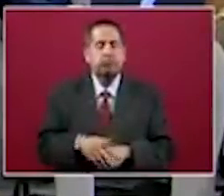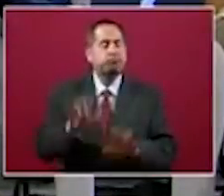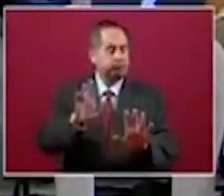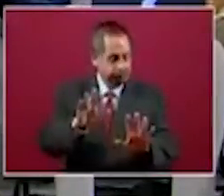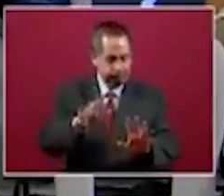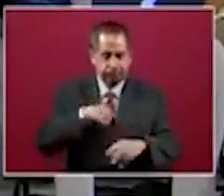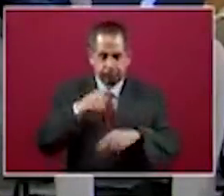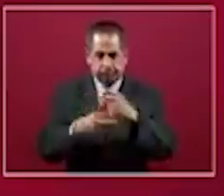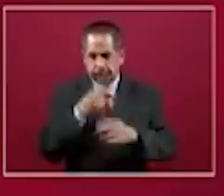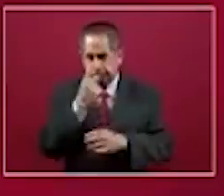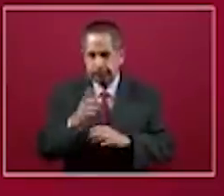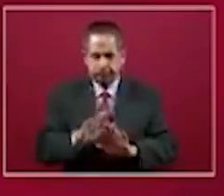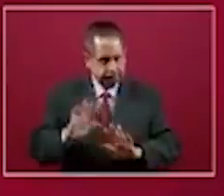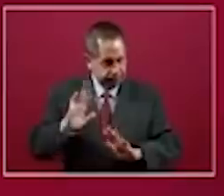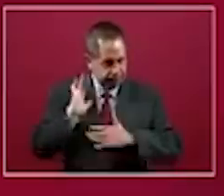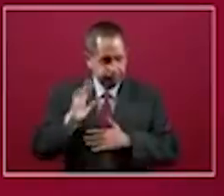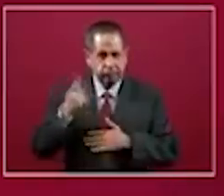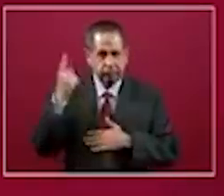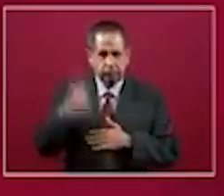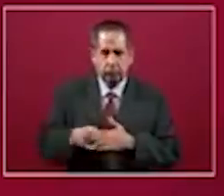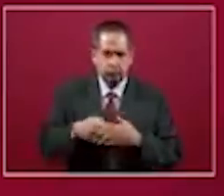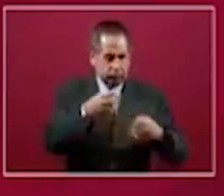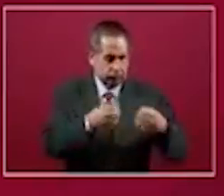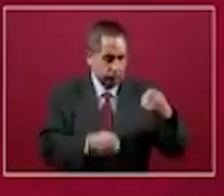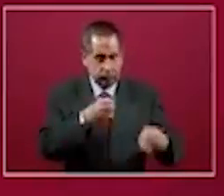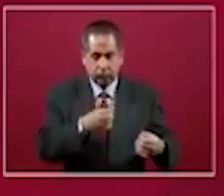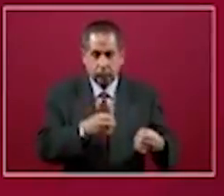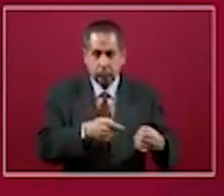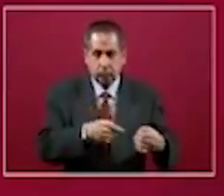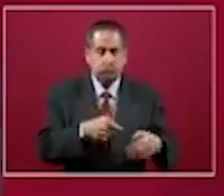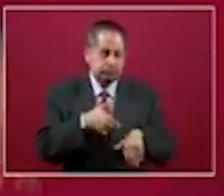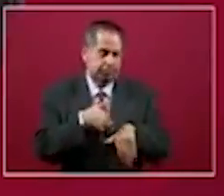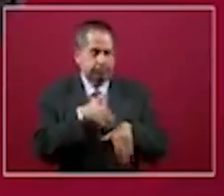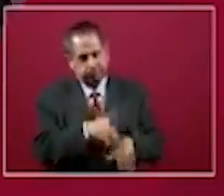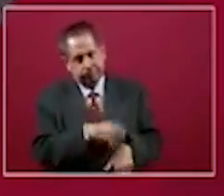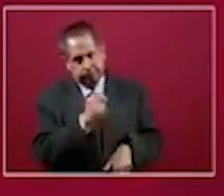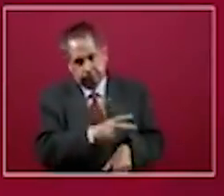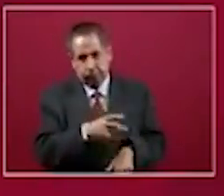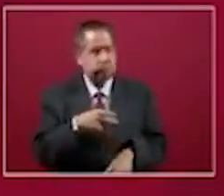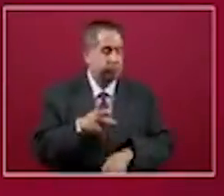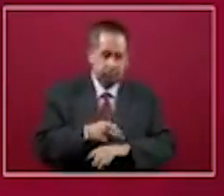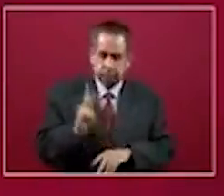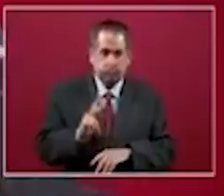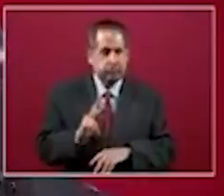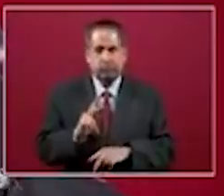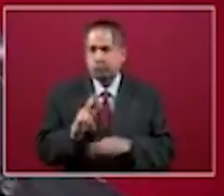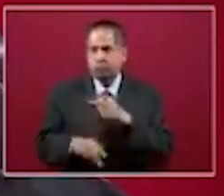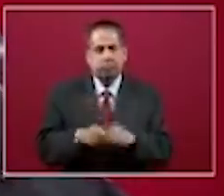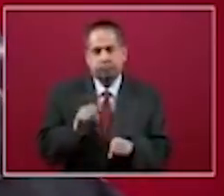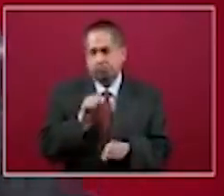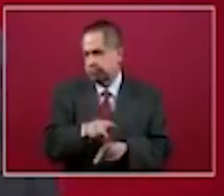que están ordenando los jueces, pero al mismo